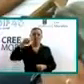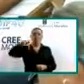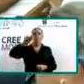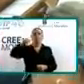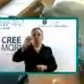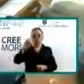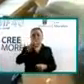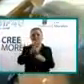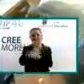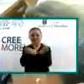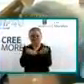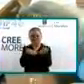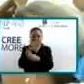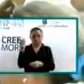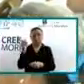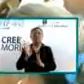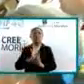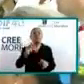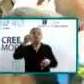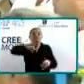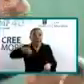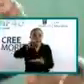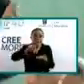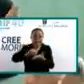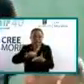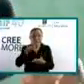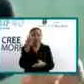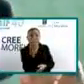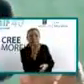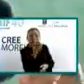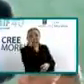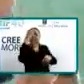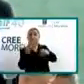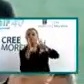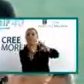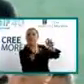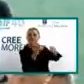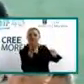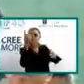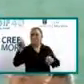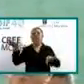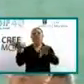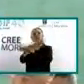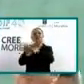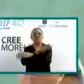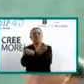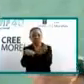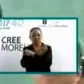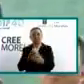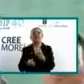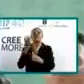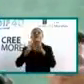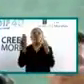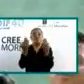especial va a ser el modelo en el que vamos a capacitar en la reforma educativa y el nuevo modelo educativo